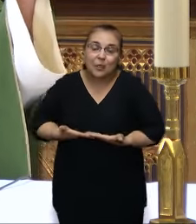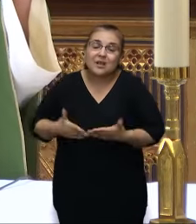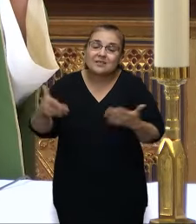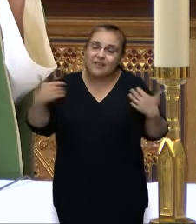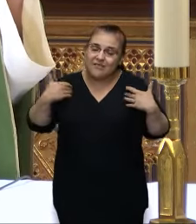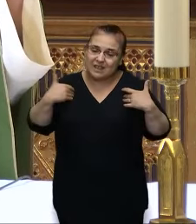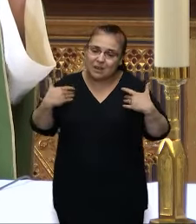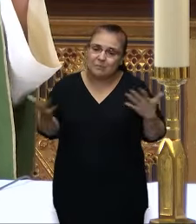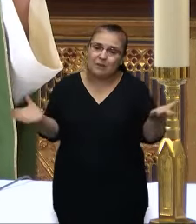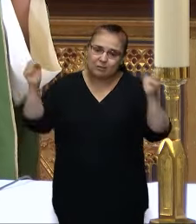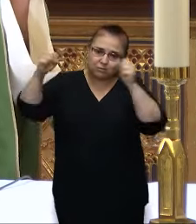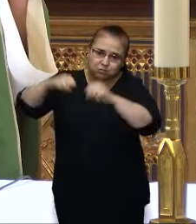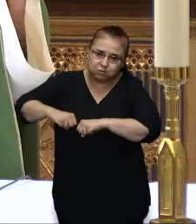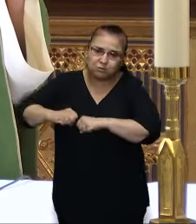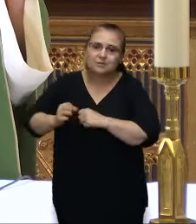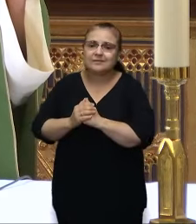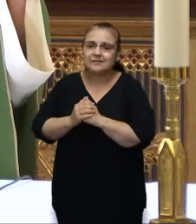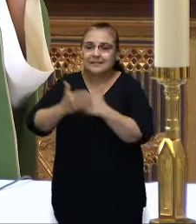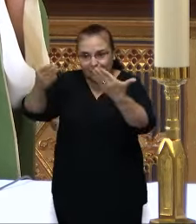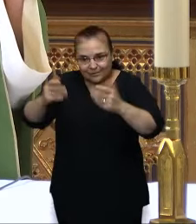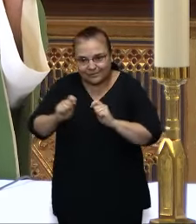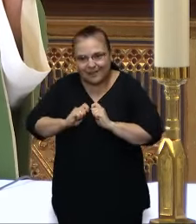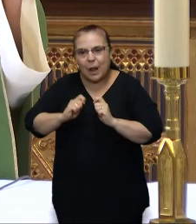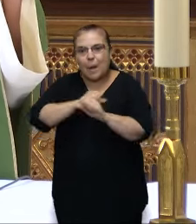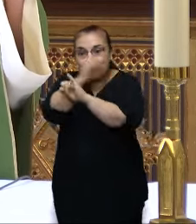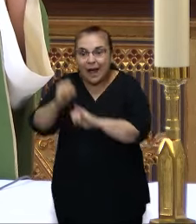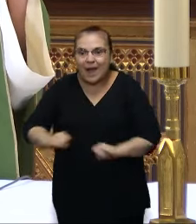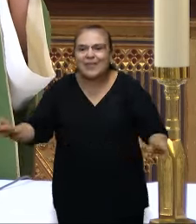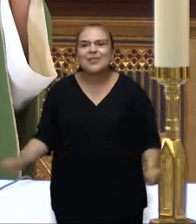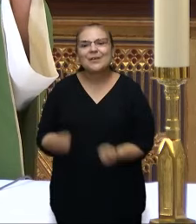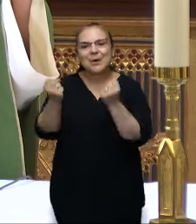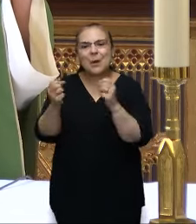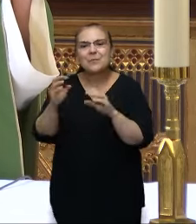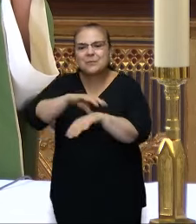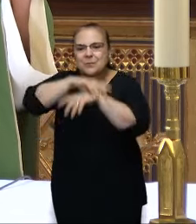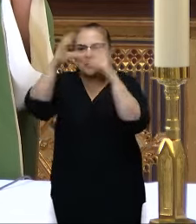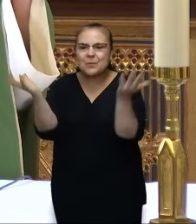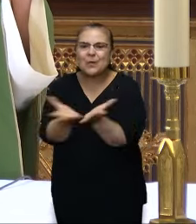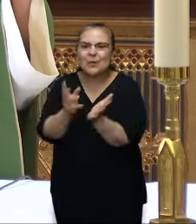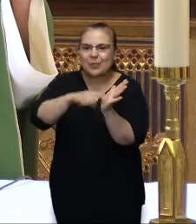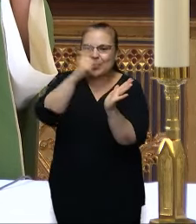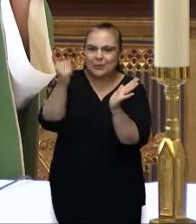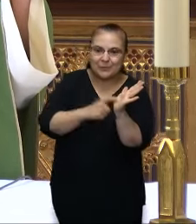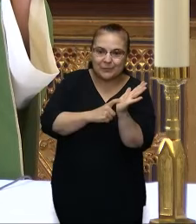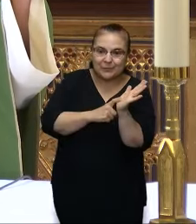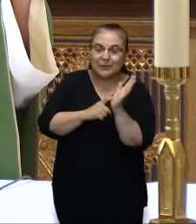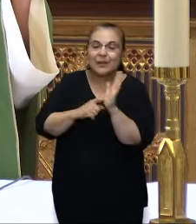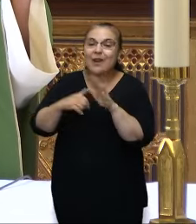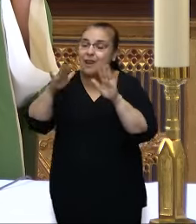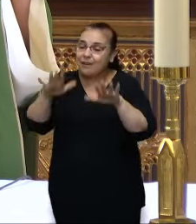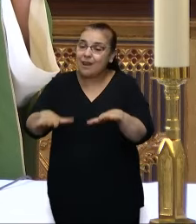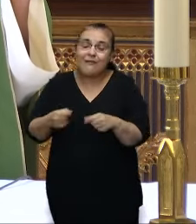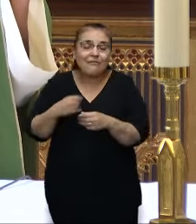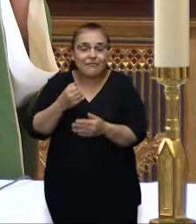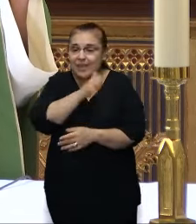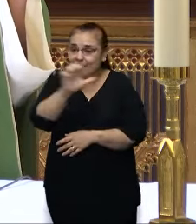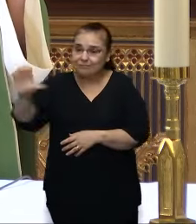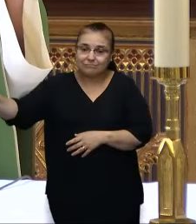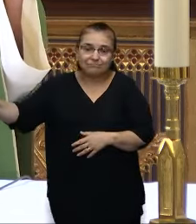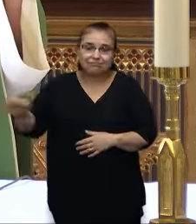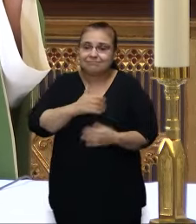víctima de Reconciliación traiga la paz y la salvación al mundo entero confirma en la fe y en la Caridad A tu